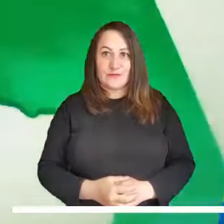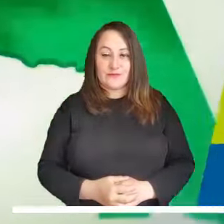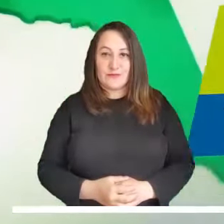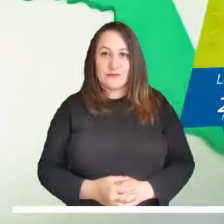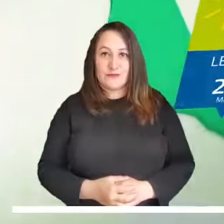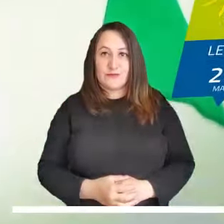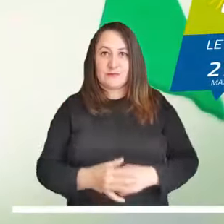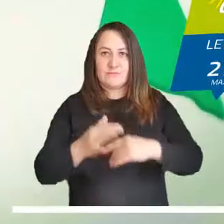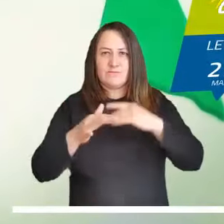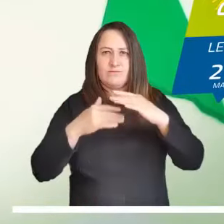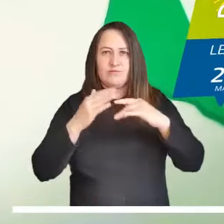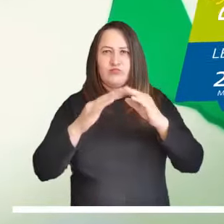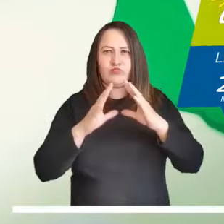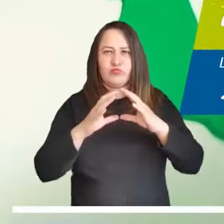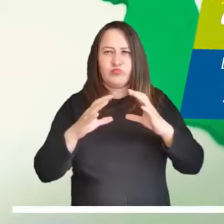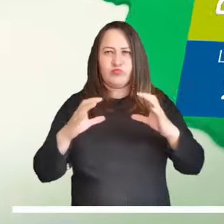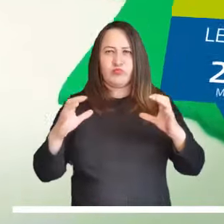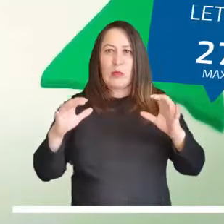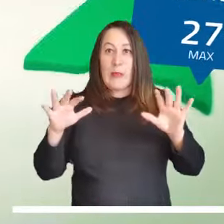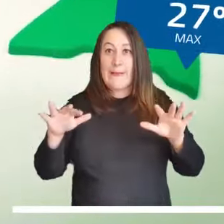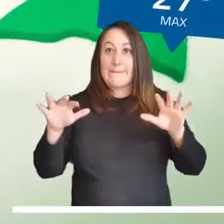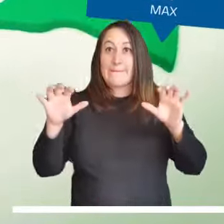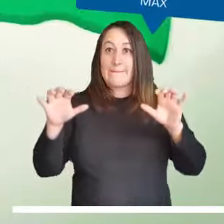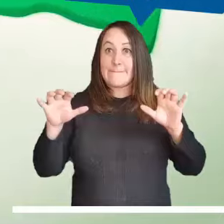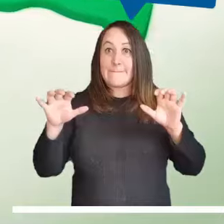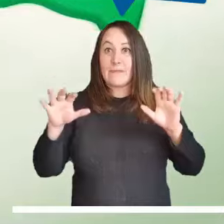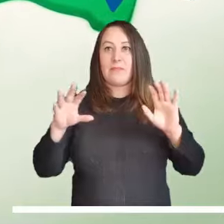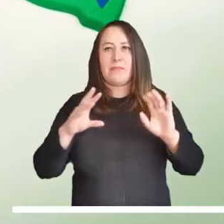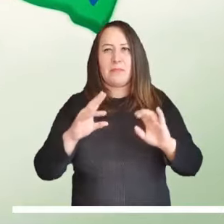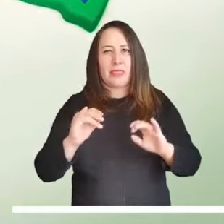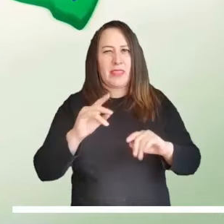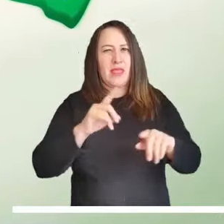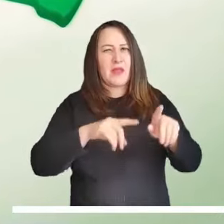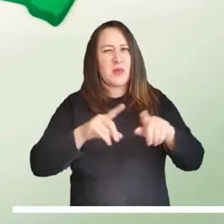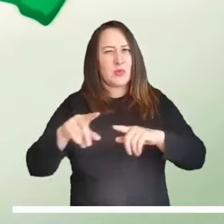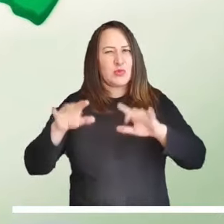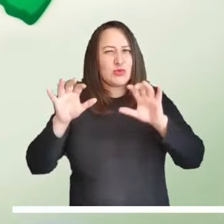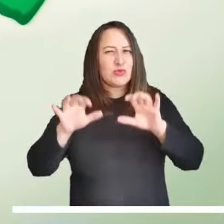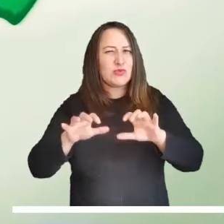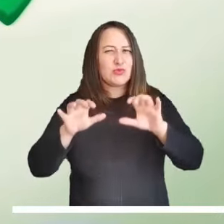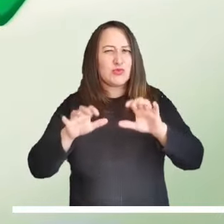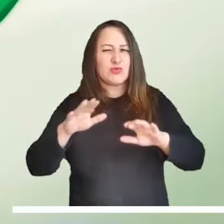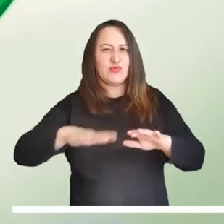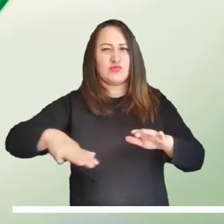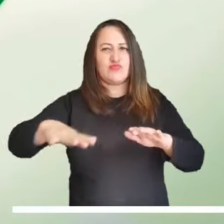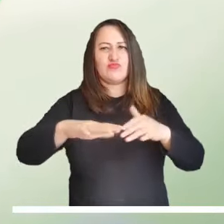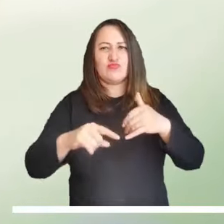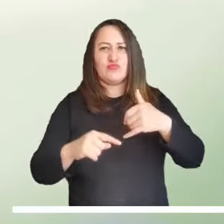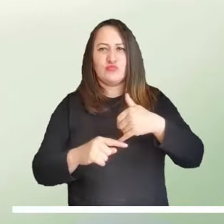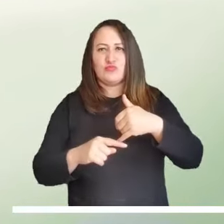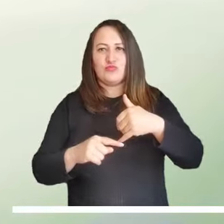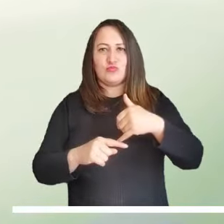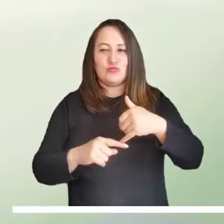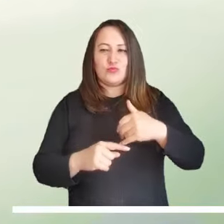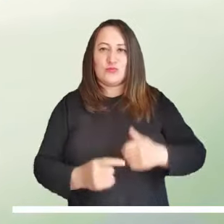Aunque predominará el cielo nublado con tiempo seco, no se descartan aguaceros generalizados en la Amazonía.